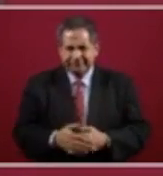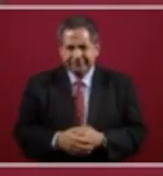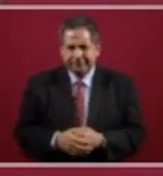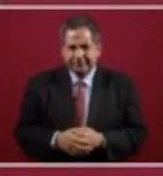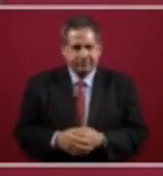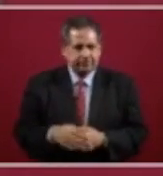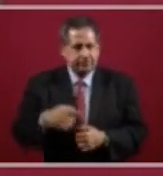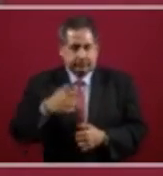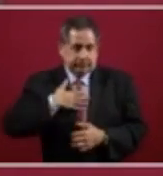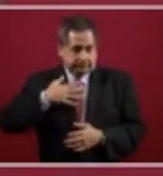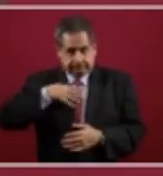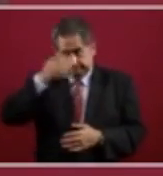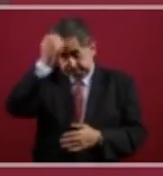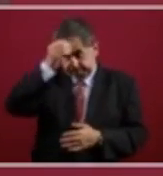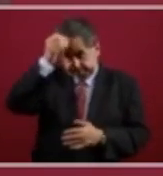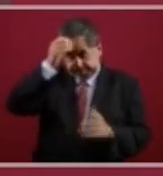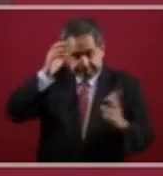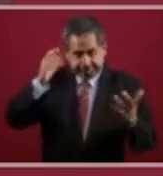simple opinión,